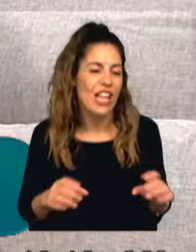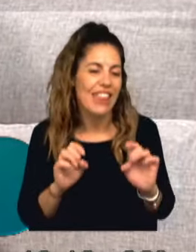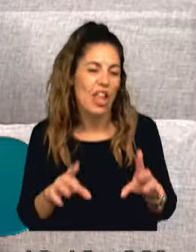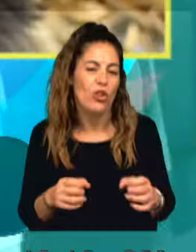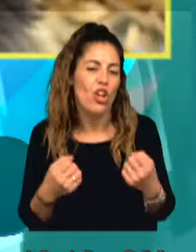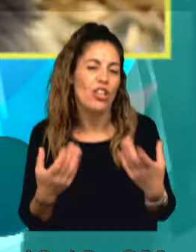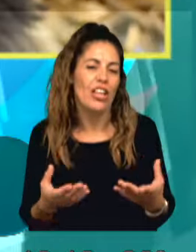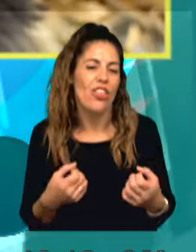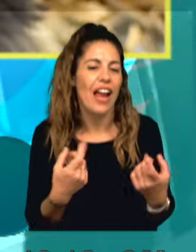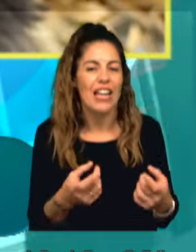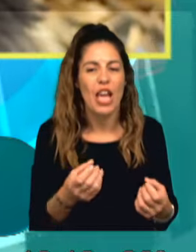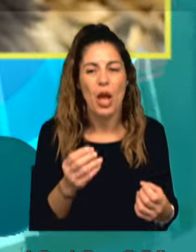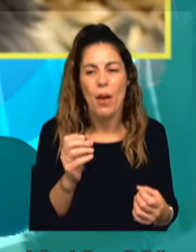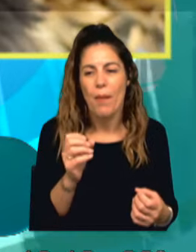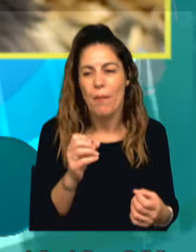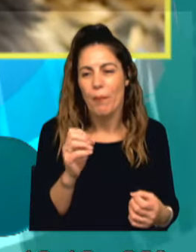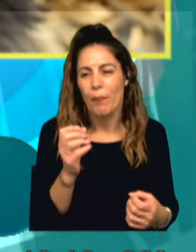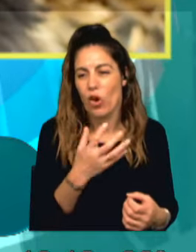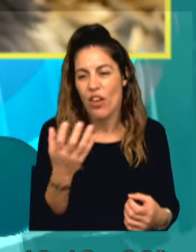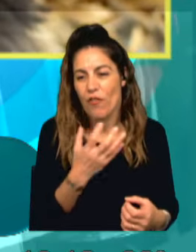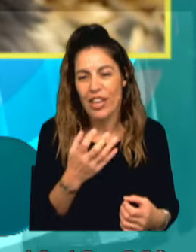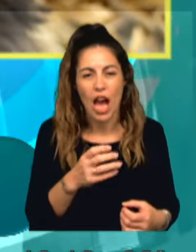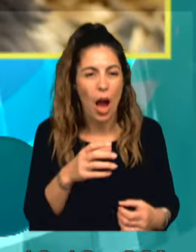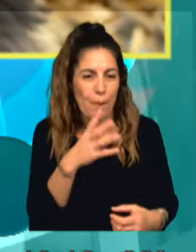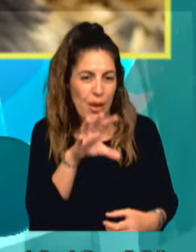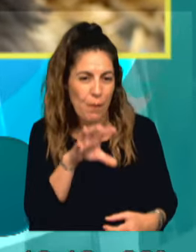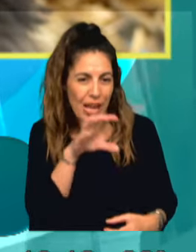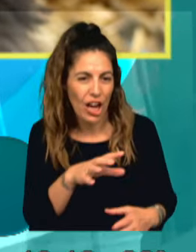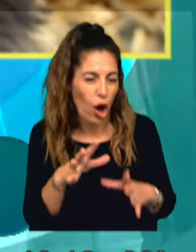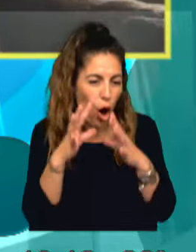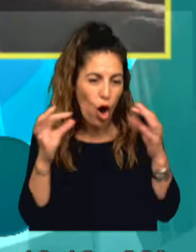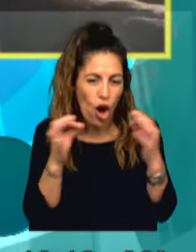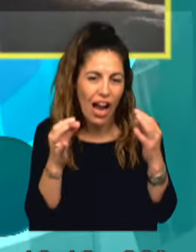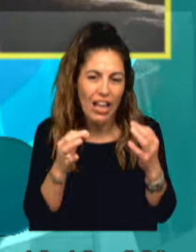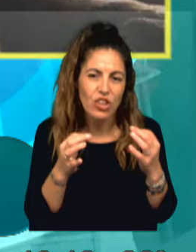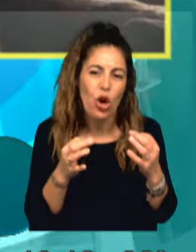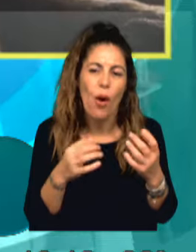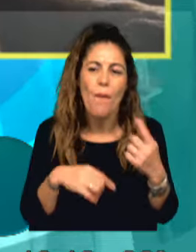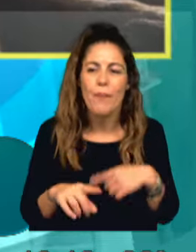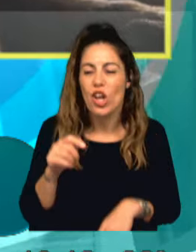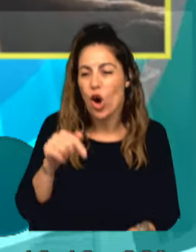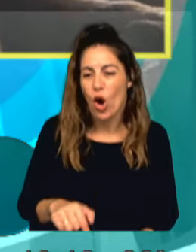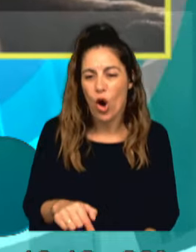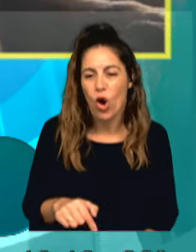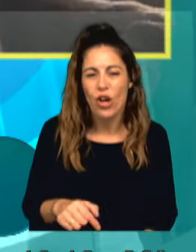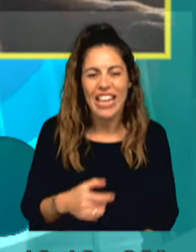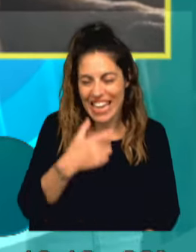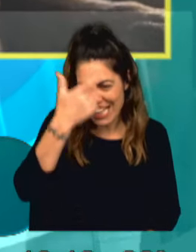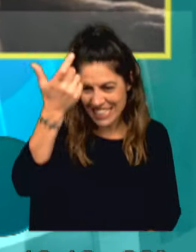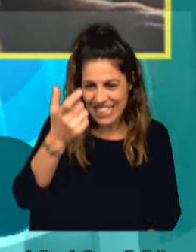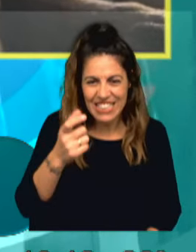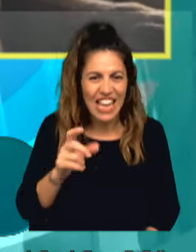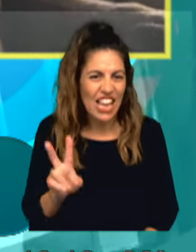quiero darle porquerías a mi perro o a mi gato porque inclusive hasta es lo más natural que tengo pero en realidad hoy en día Ya la ciencia y la